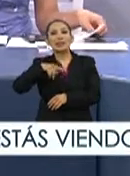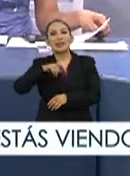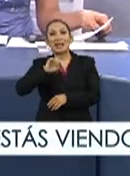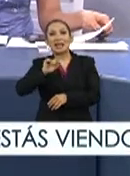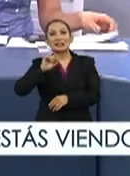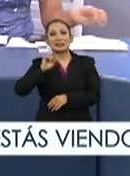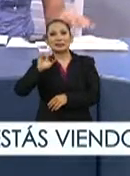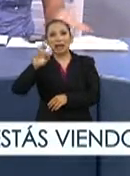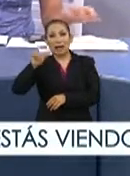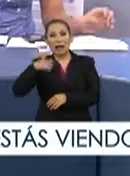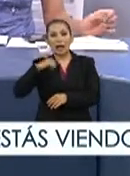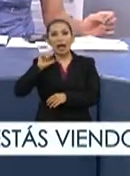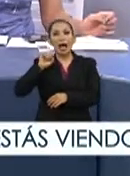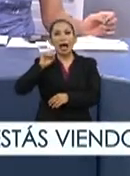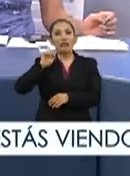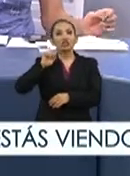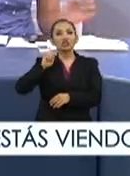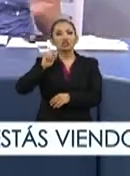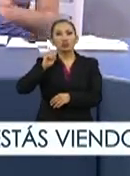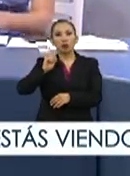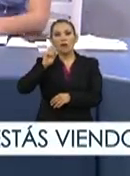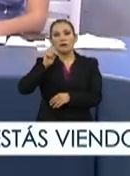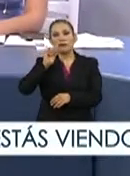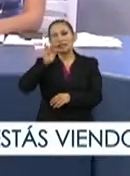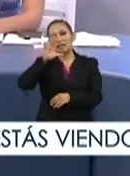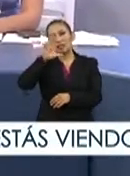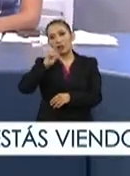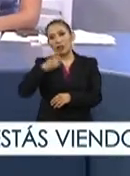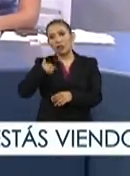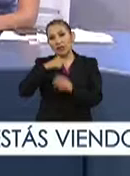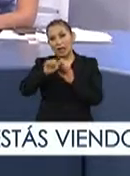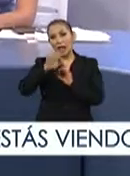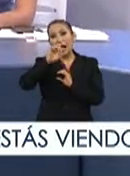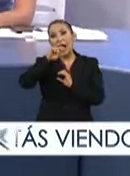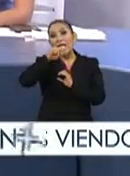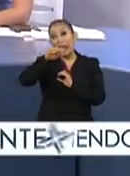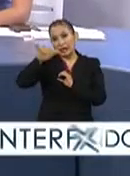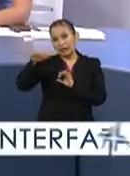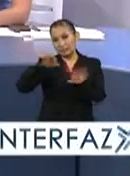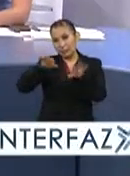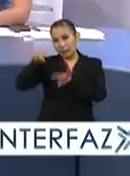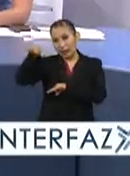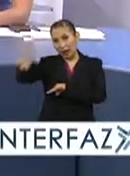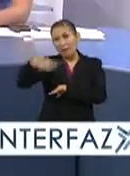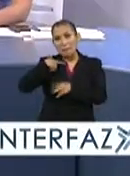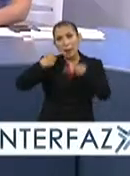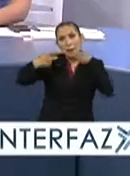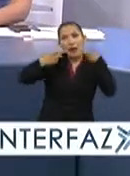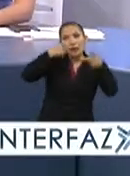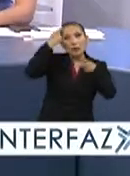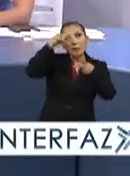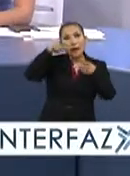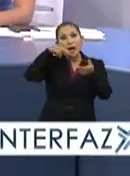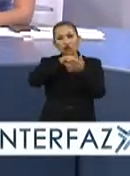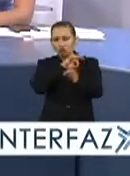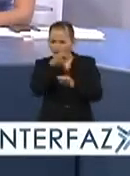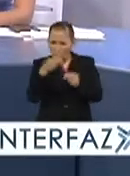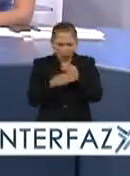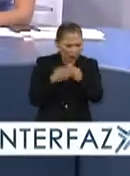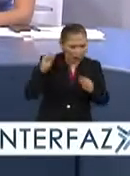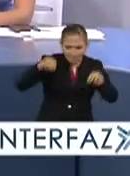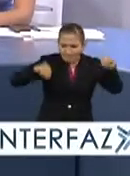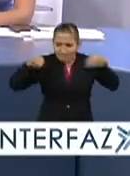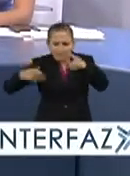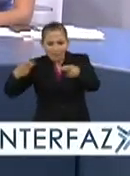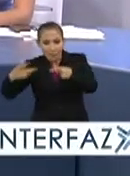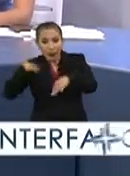Él es astrofísico y astrónomo del Instituto de Astrofísica de Canarias. Ahí se están preparando con todo lo necesario